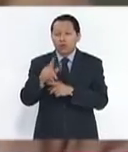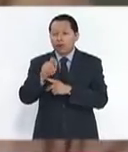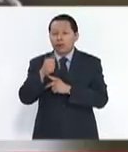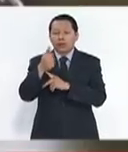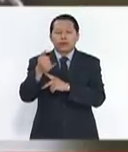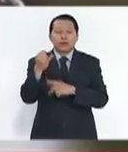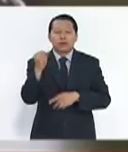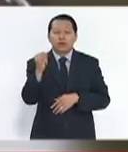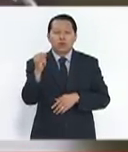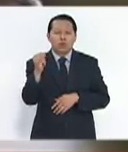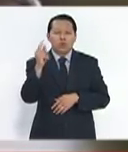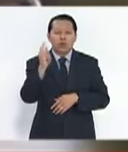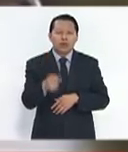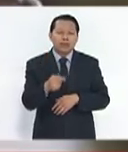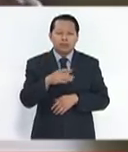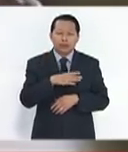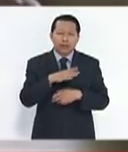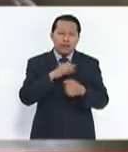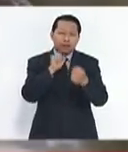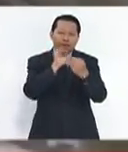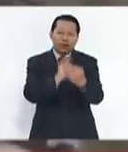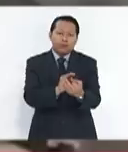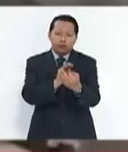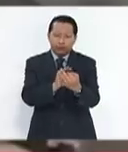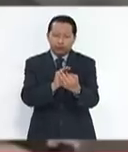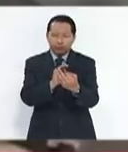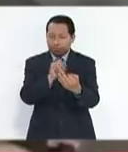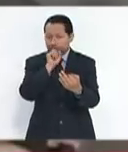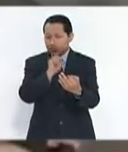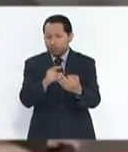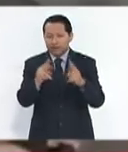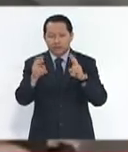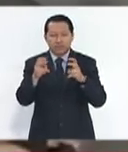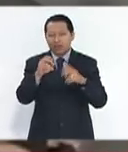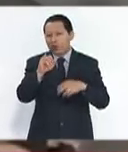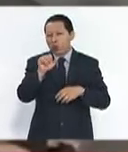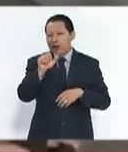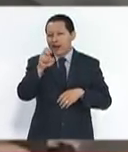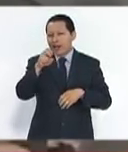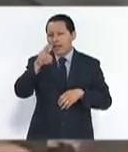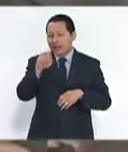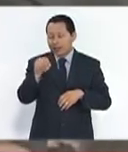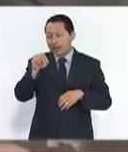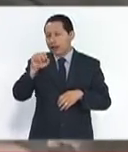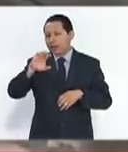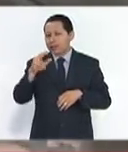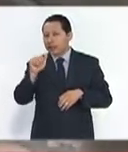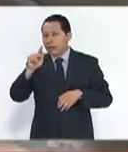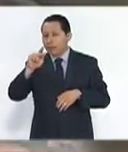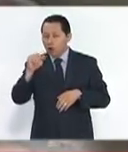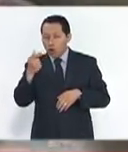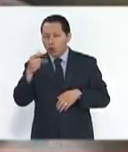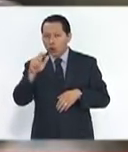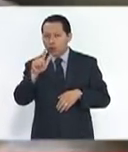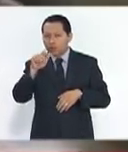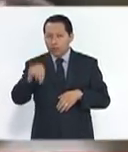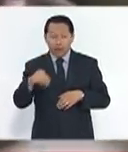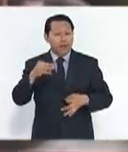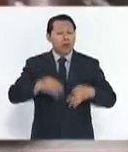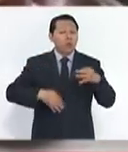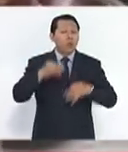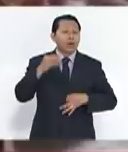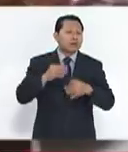junio la siguiente audiencia preliminar en el caso de Joaquín El Chapo Guzmán. El juez Brian